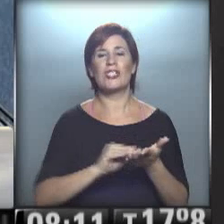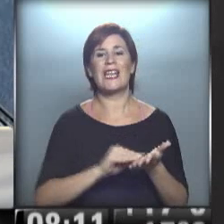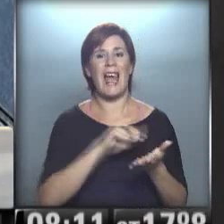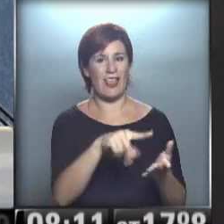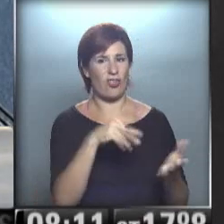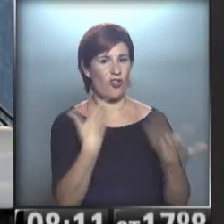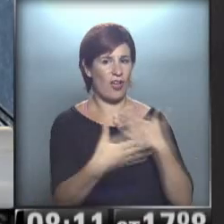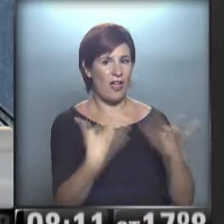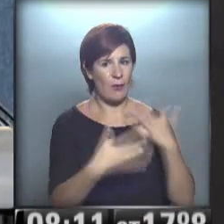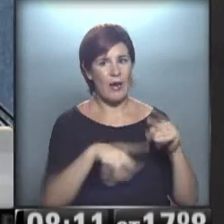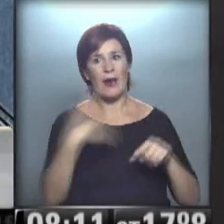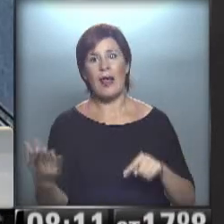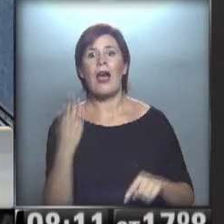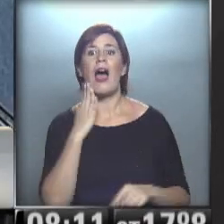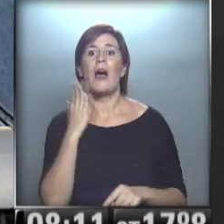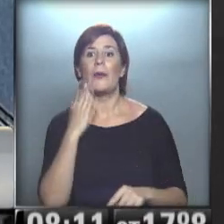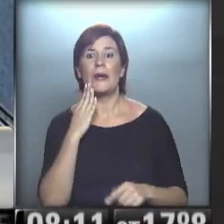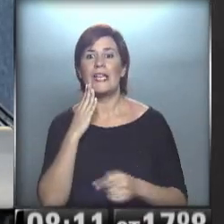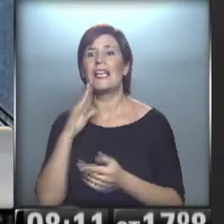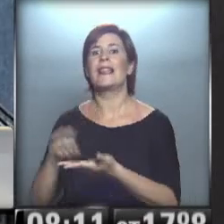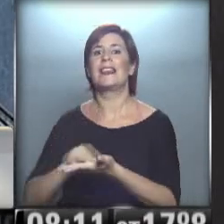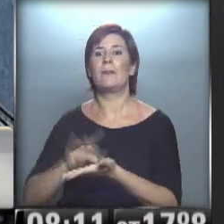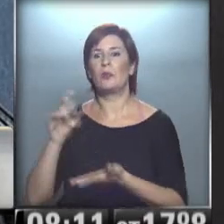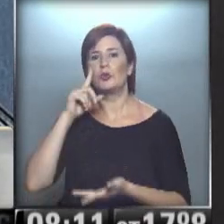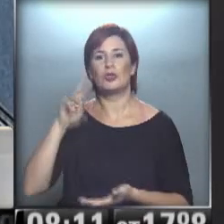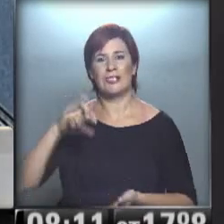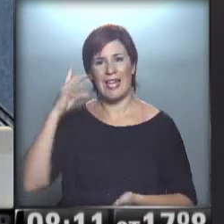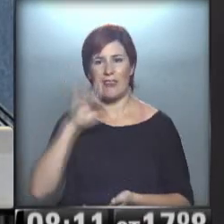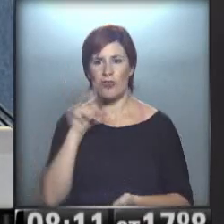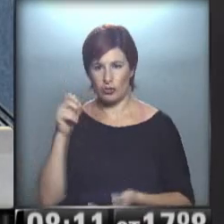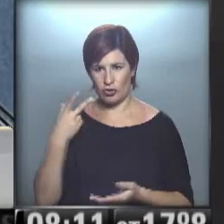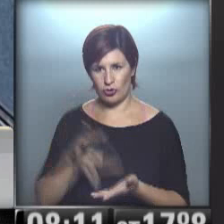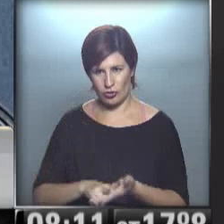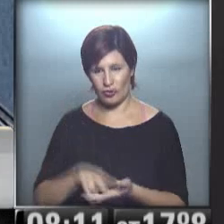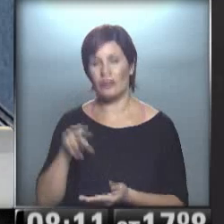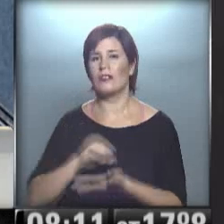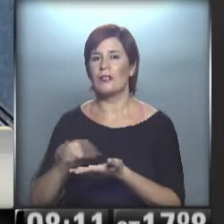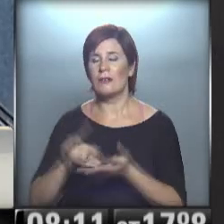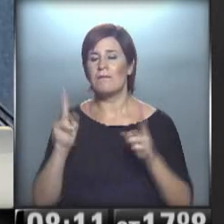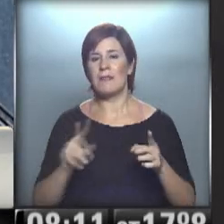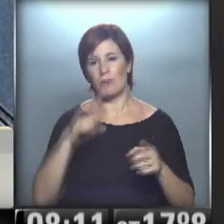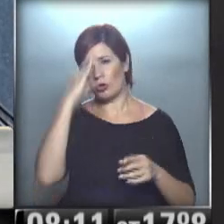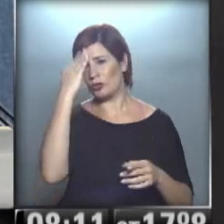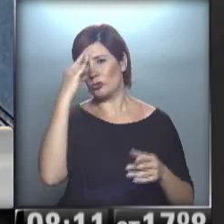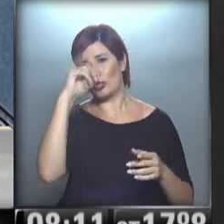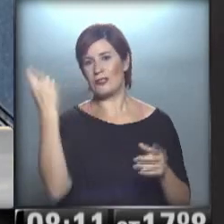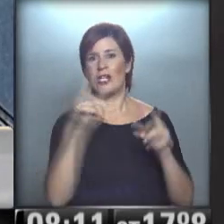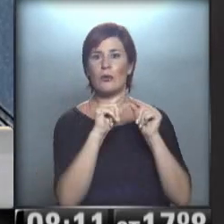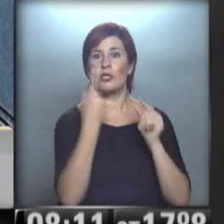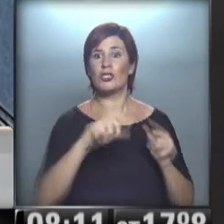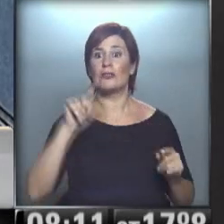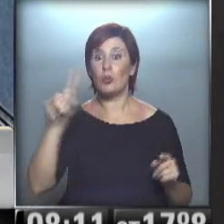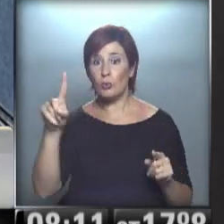el próximo mes de abril será en la Cámara de Diputados de la Nación y tal cual lo prevé el artículo 101 de la Constitución Nacional, será de